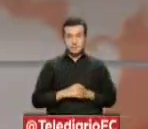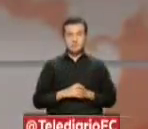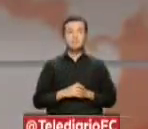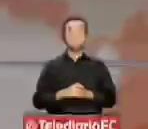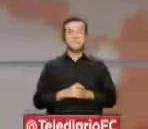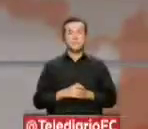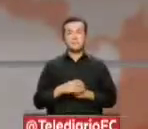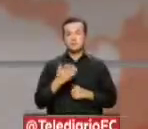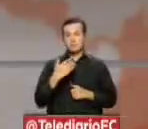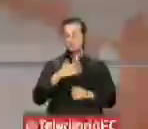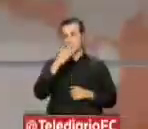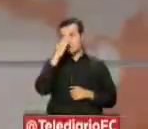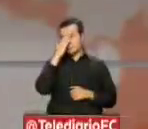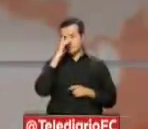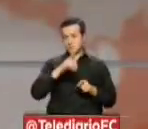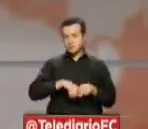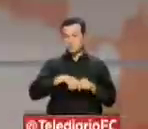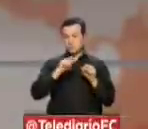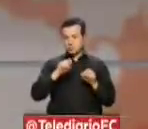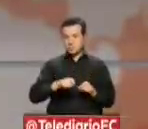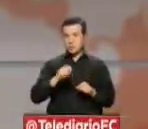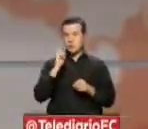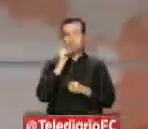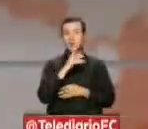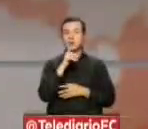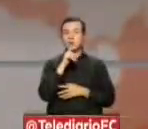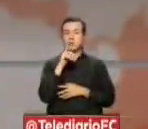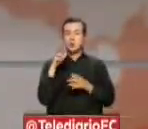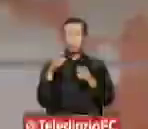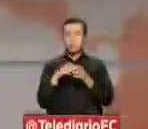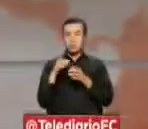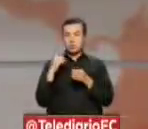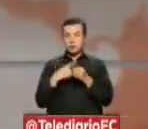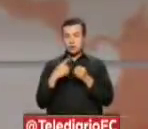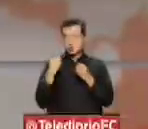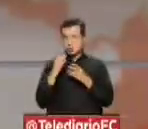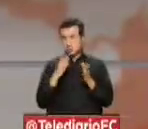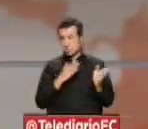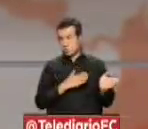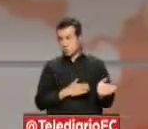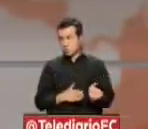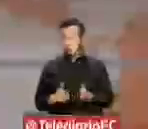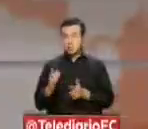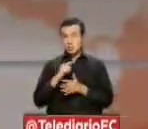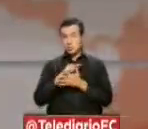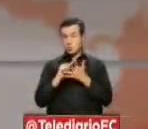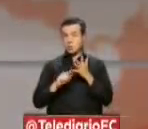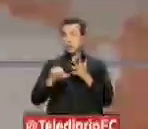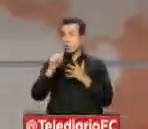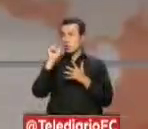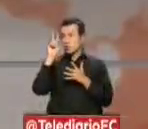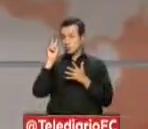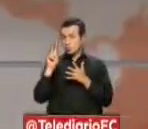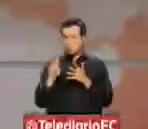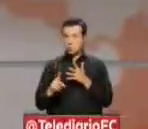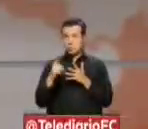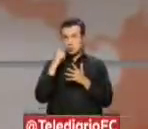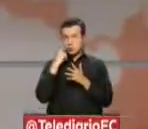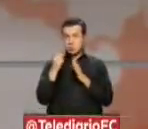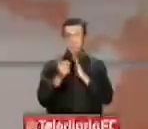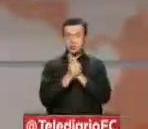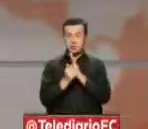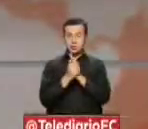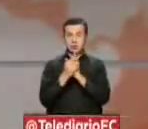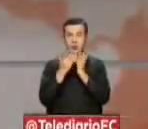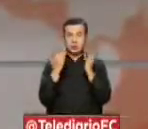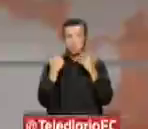ya convenios suscritos, como yo le indicaba en algún momento, con la Bolsa de Valores de Quito y estamos haciendo otros acercamientos para capacitar a los